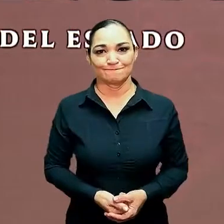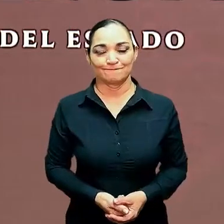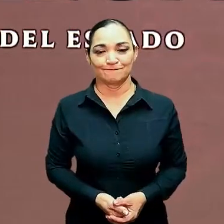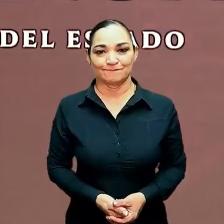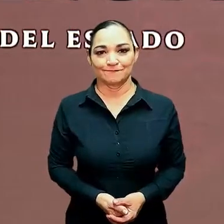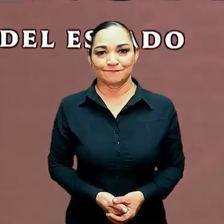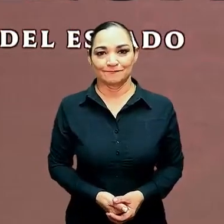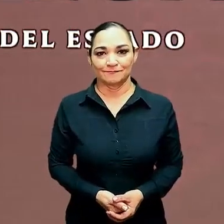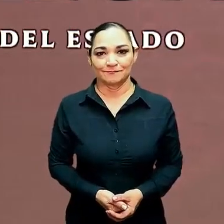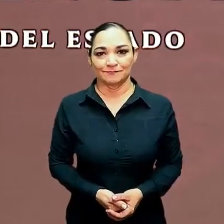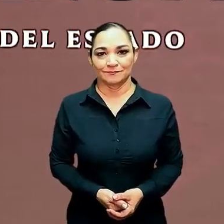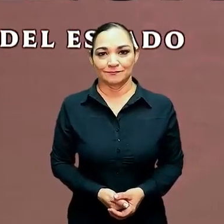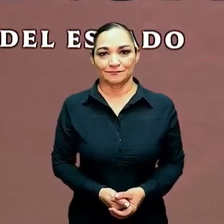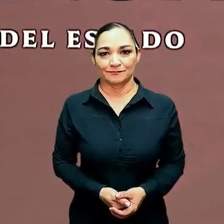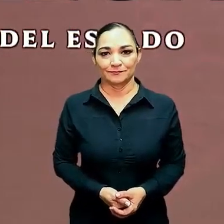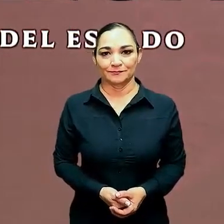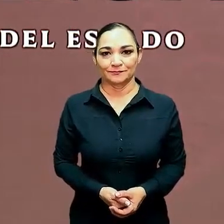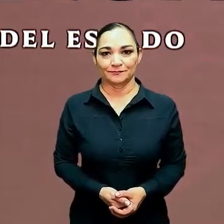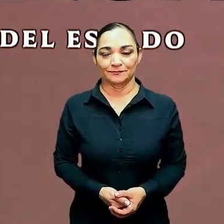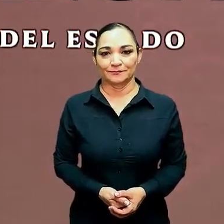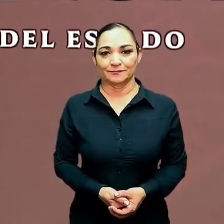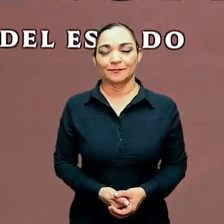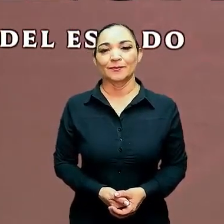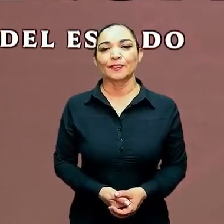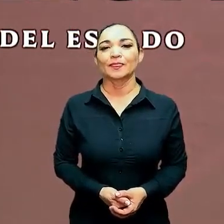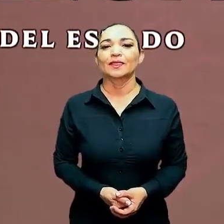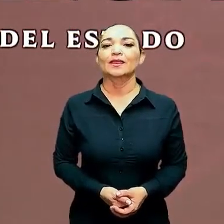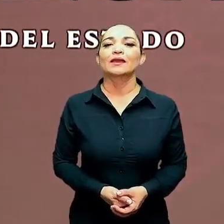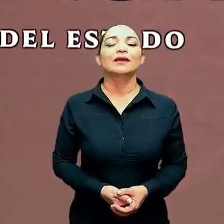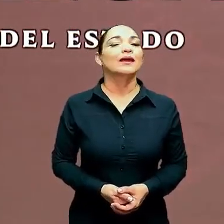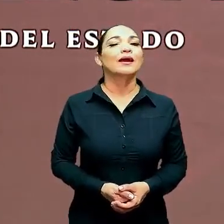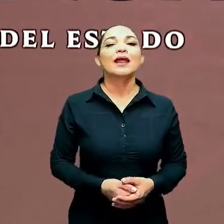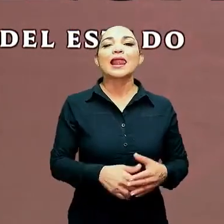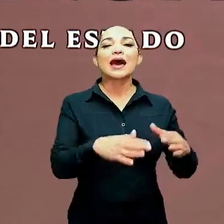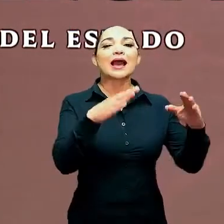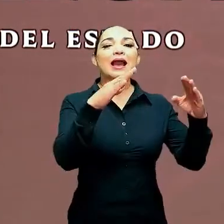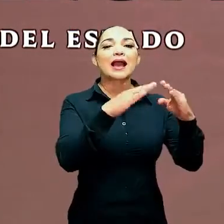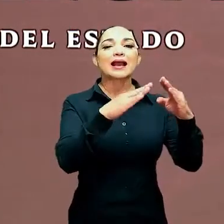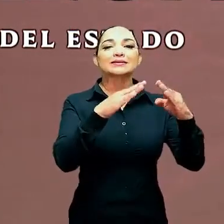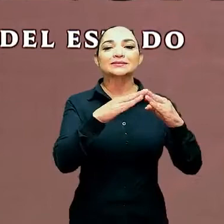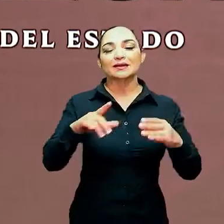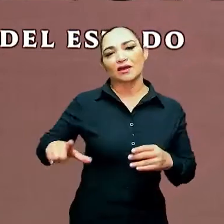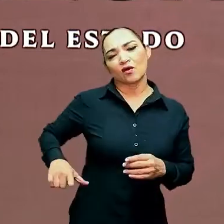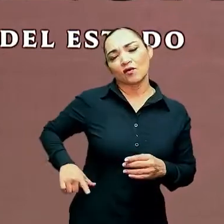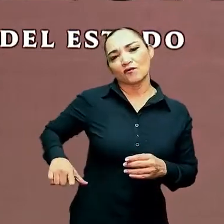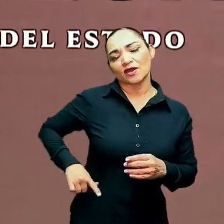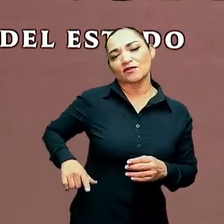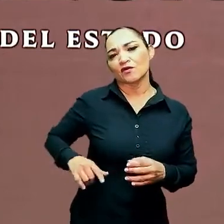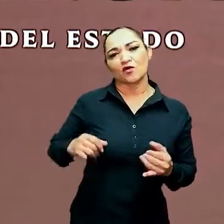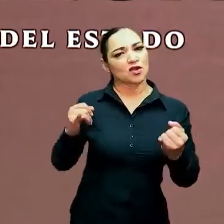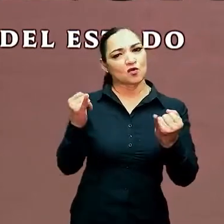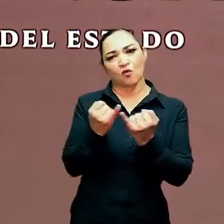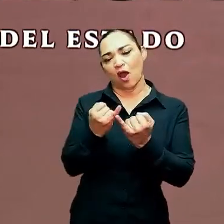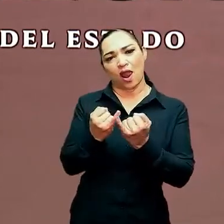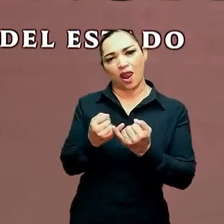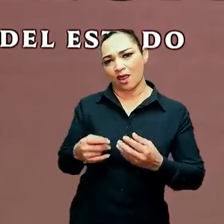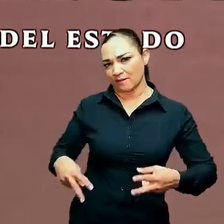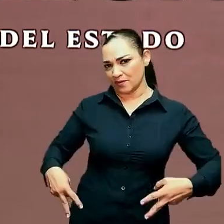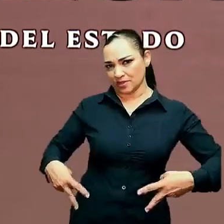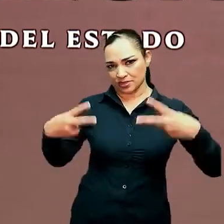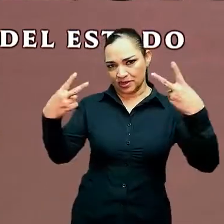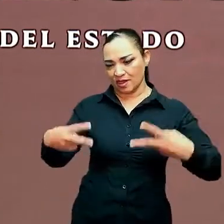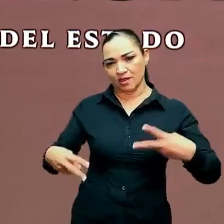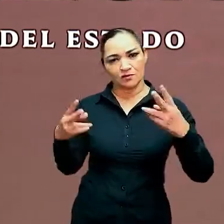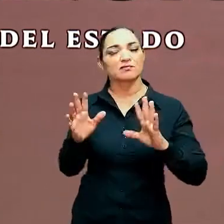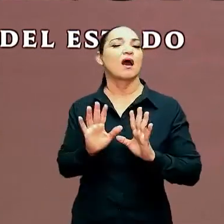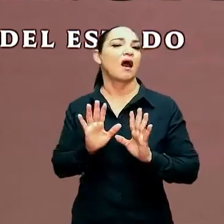¿El ISDE y la Casa de Gobierno? Casa de Gobierno igual. Ya dijeron que la vendieron, pues hay que revisar si efectivamente la vendieron. Que yo